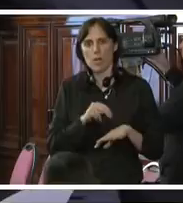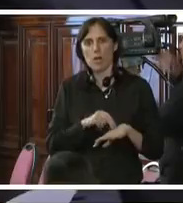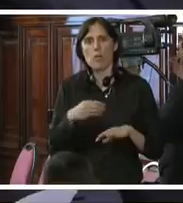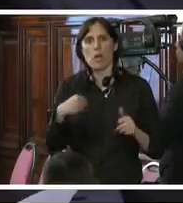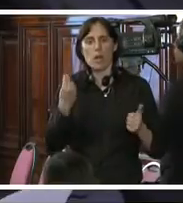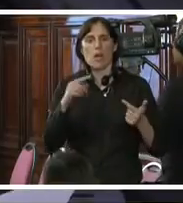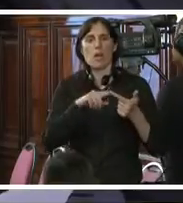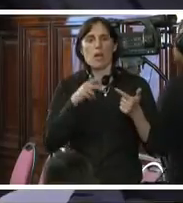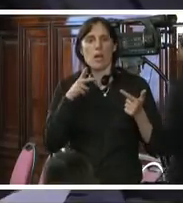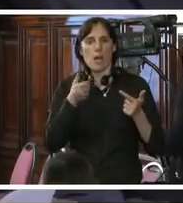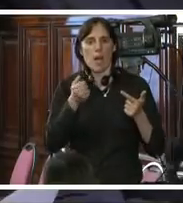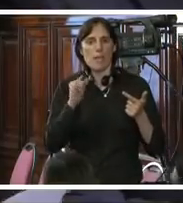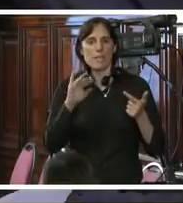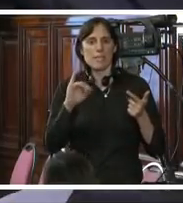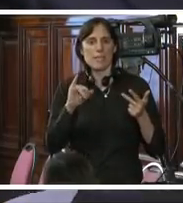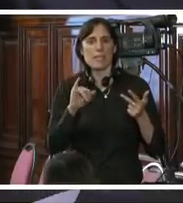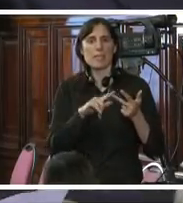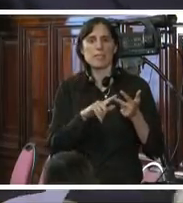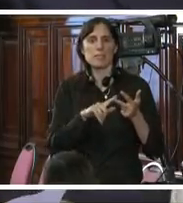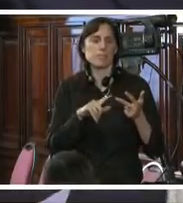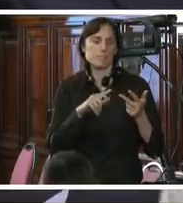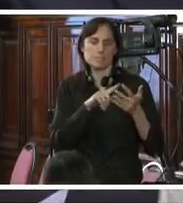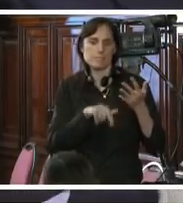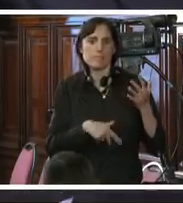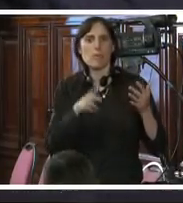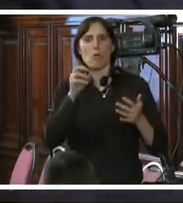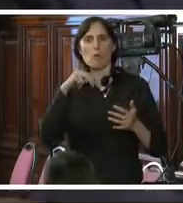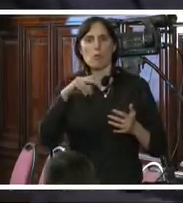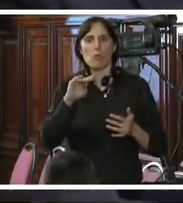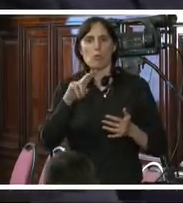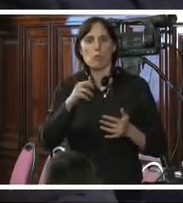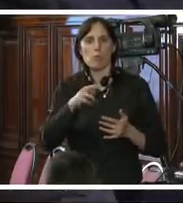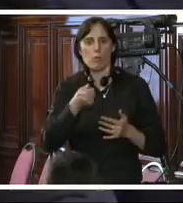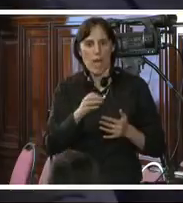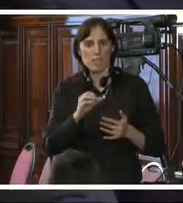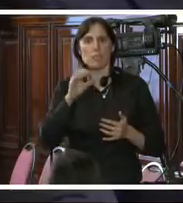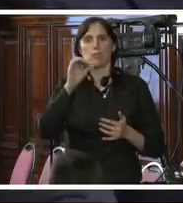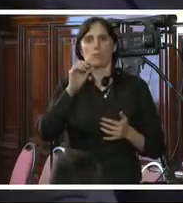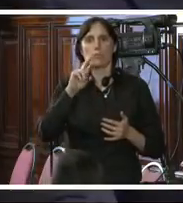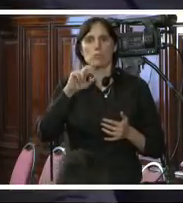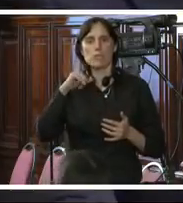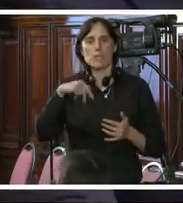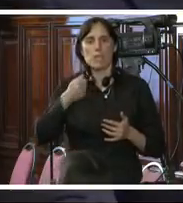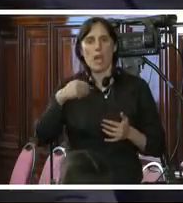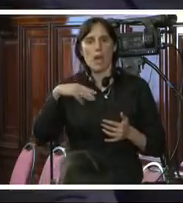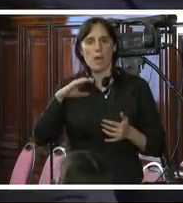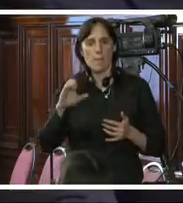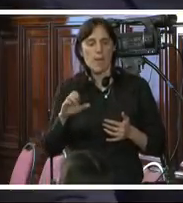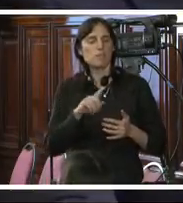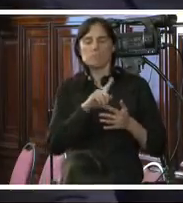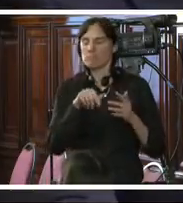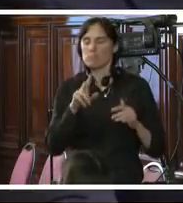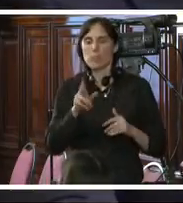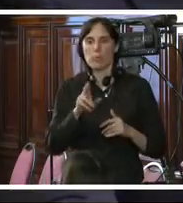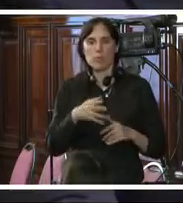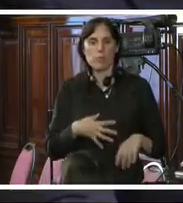Salvador, Haití, República Dominicana, Surinam y Honduras. Las principales barreras que hemos identificado se encuentran en la falta